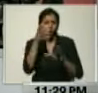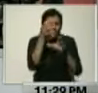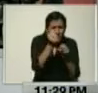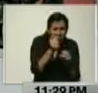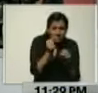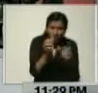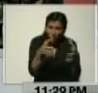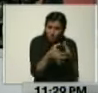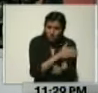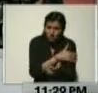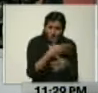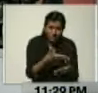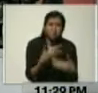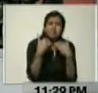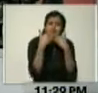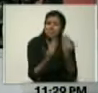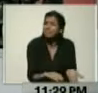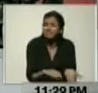sirven para nada.